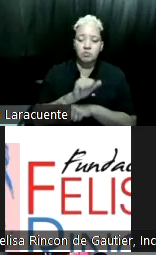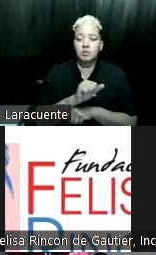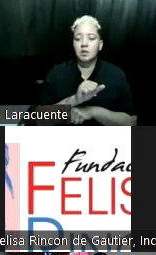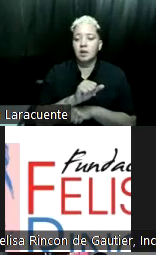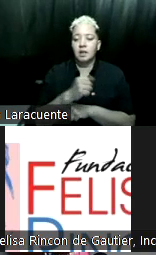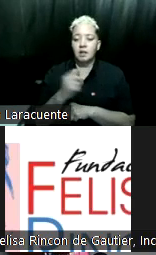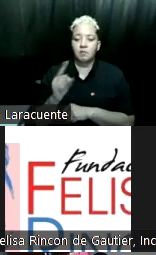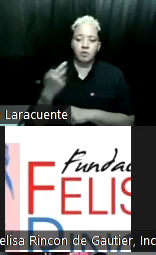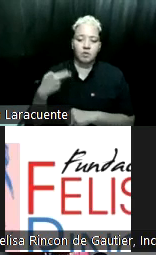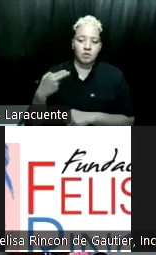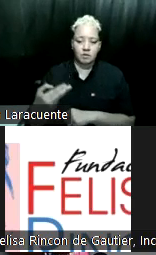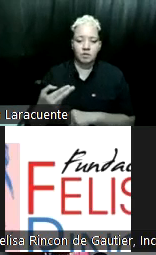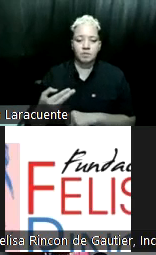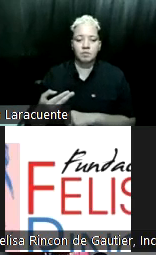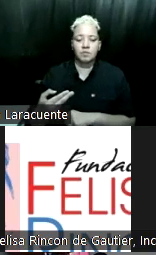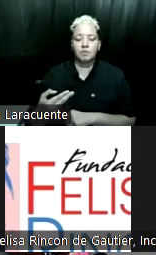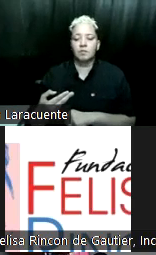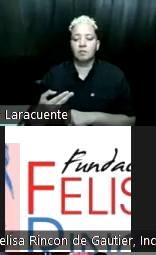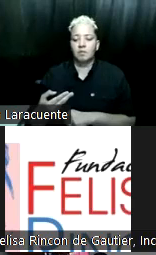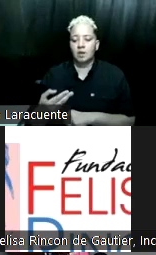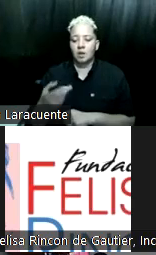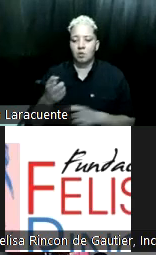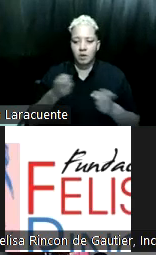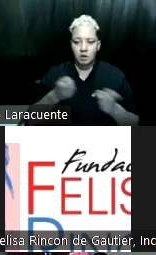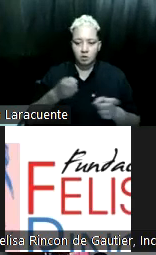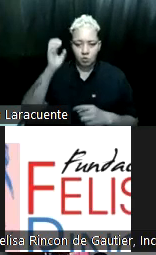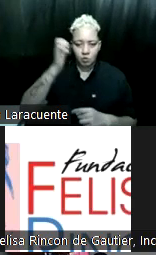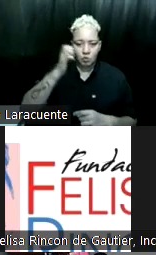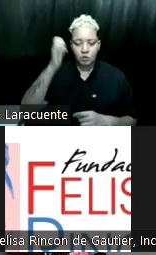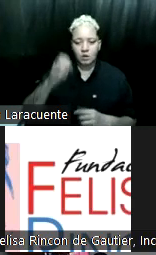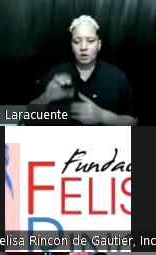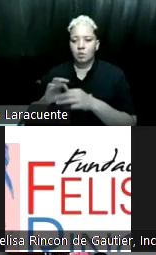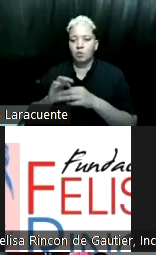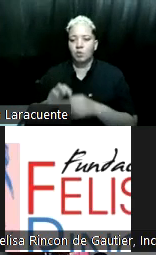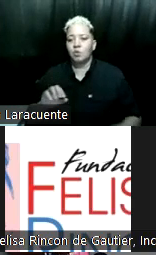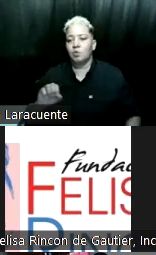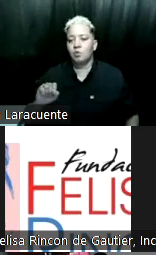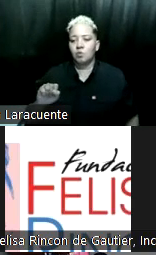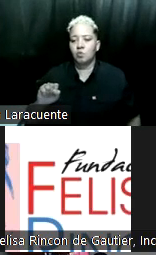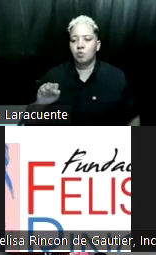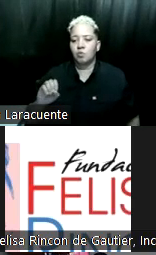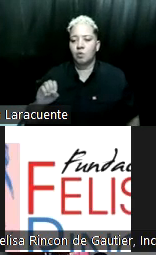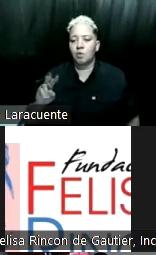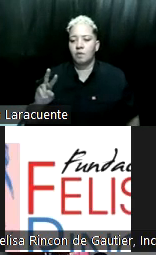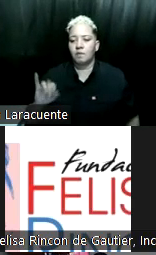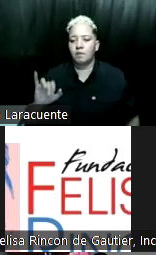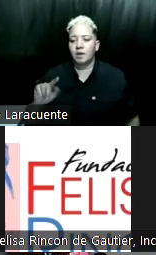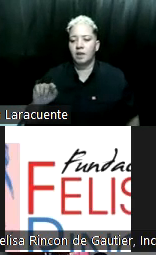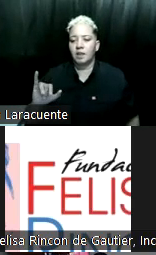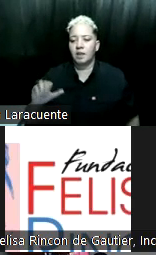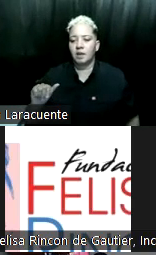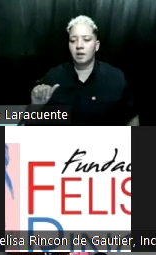el dominio europeo de la Unión Soviética en dicho torneo. Se abría